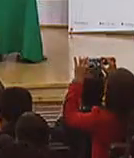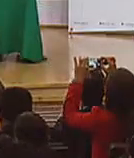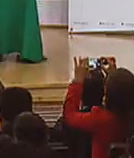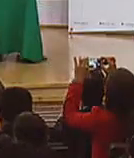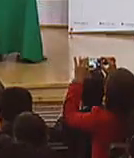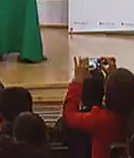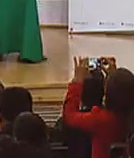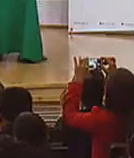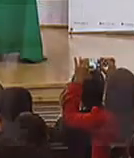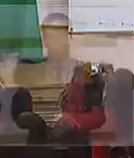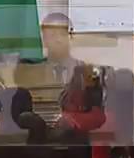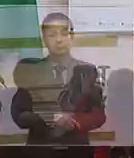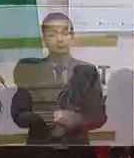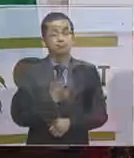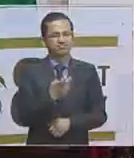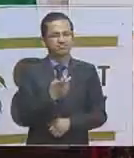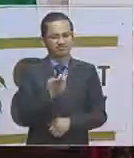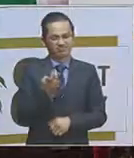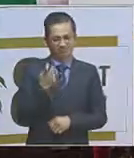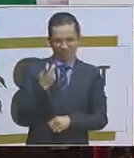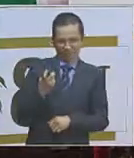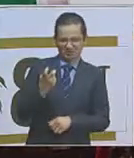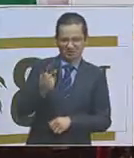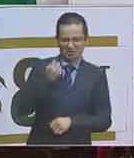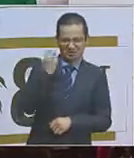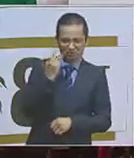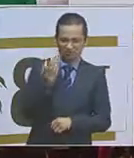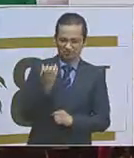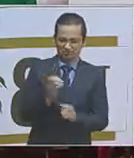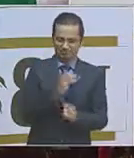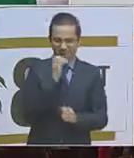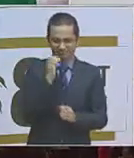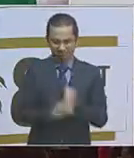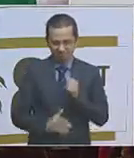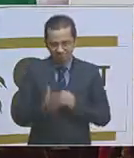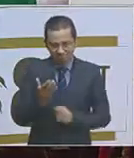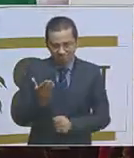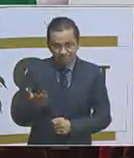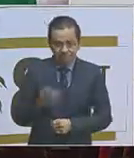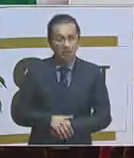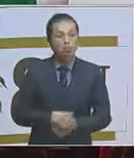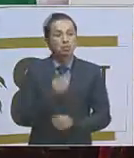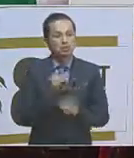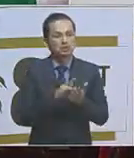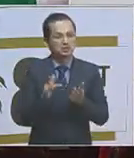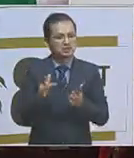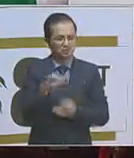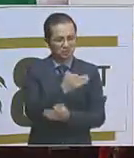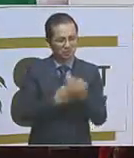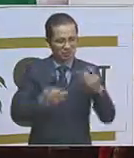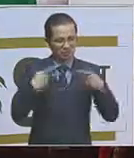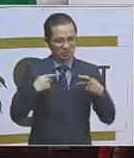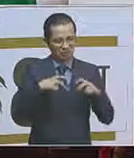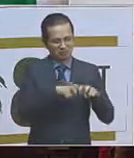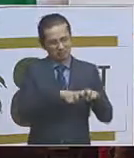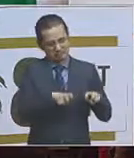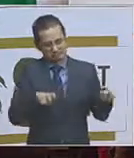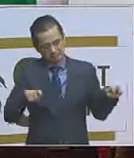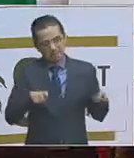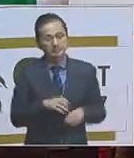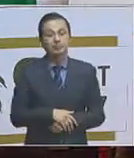es de esta manera como concluye esta conferencia agradecemos a quienes participaron en la misma